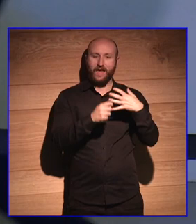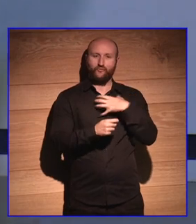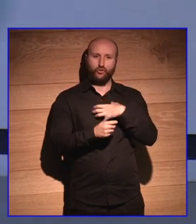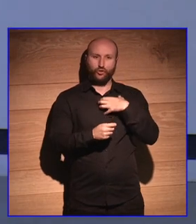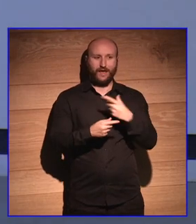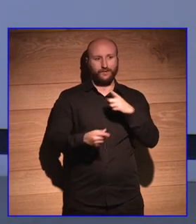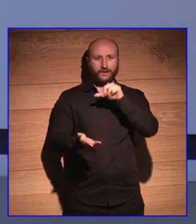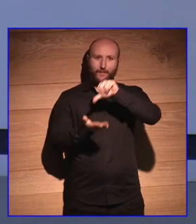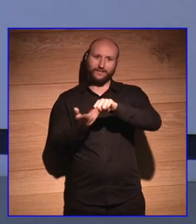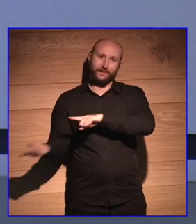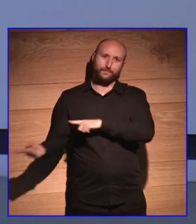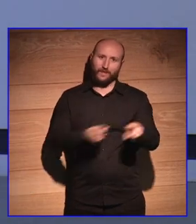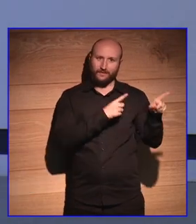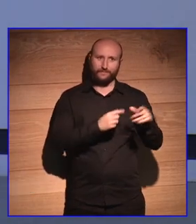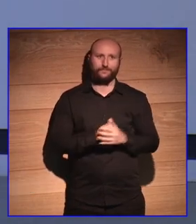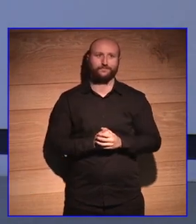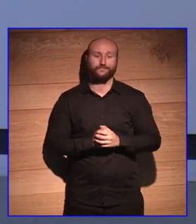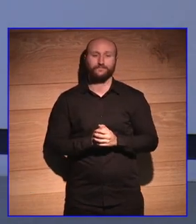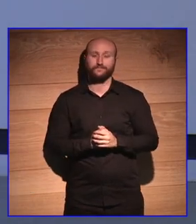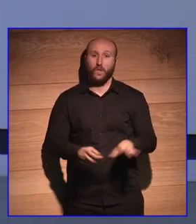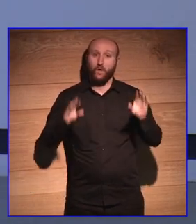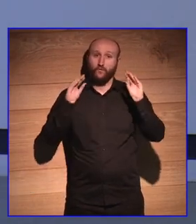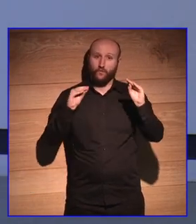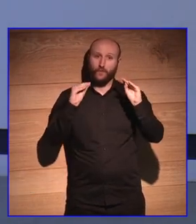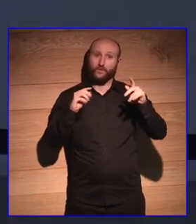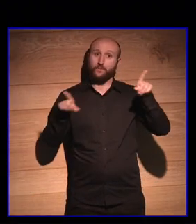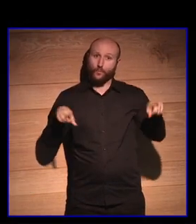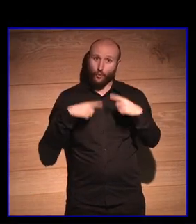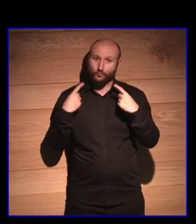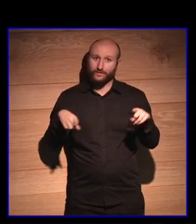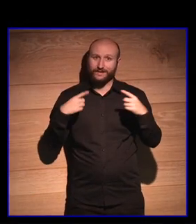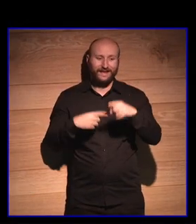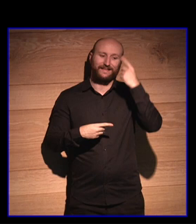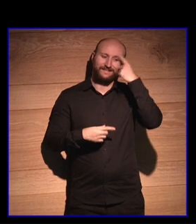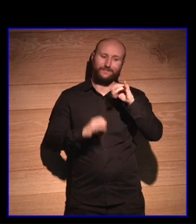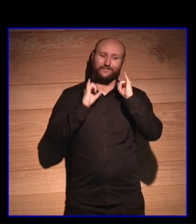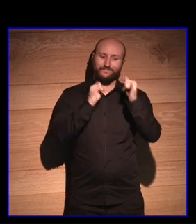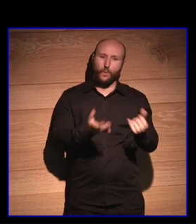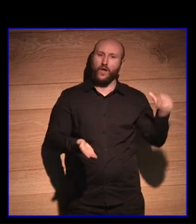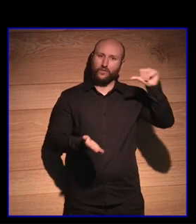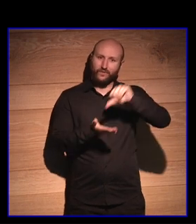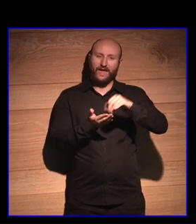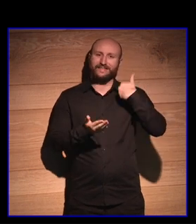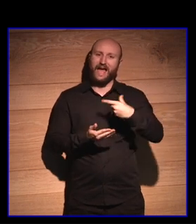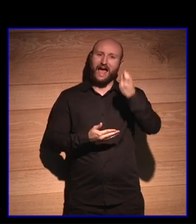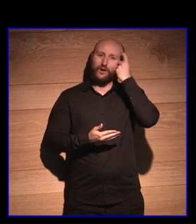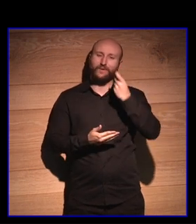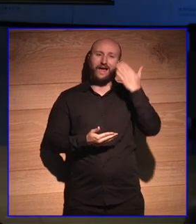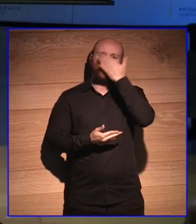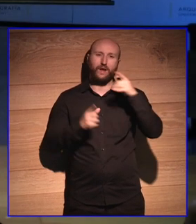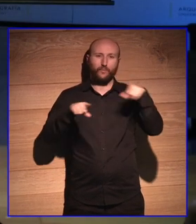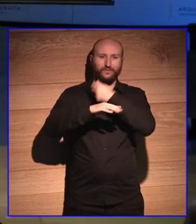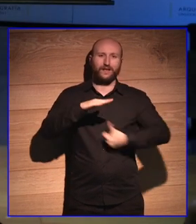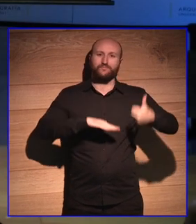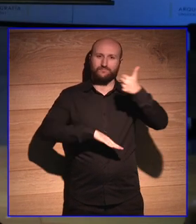capital respecto a su formación musical sabemos que desde su llegada a la ciudad fue alumna del conservatorio de madrid y como